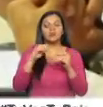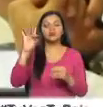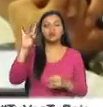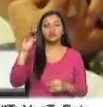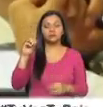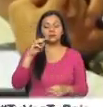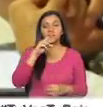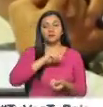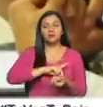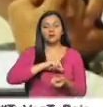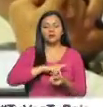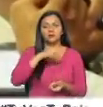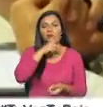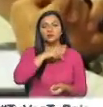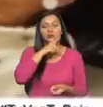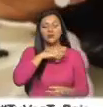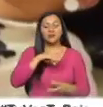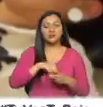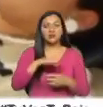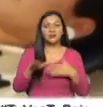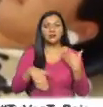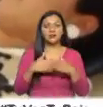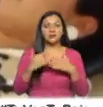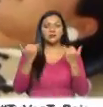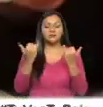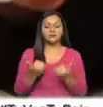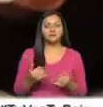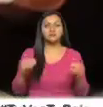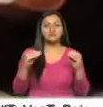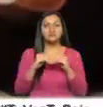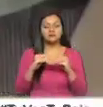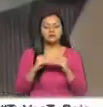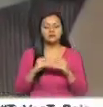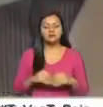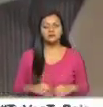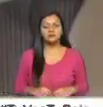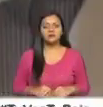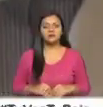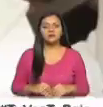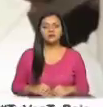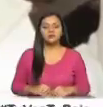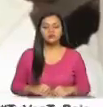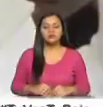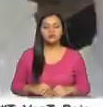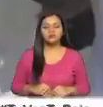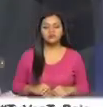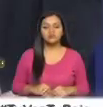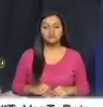Viejo que sufrieron algún tipo de afectación. Cristina Pavón, Noticiero Ciudadano.